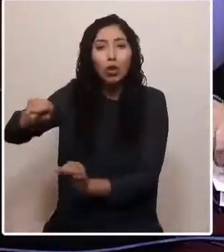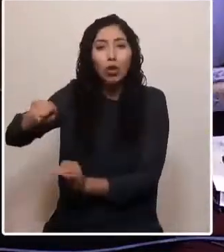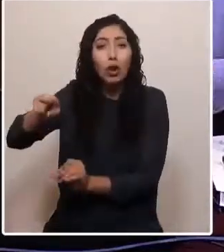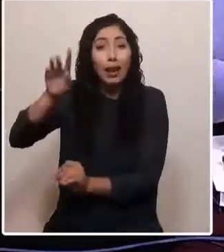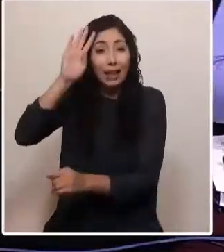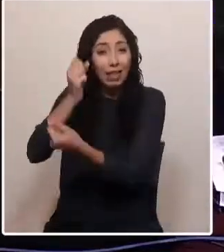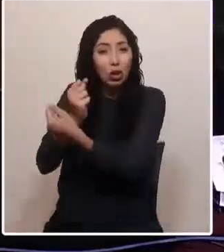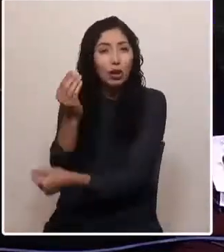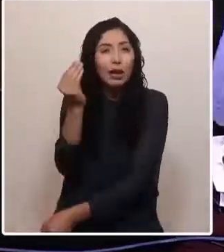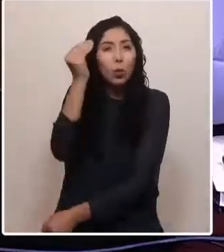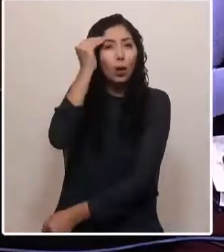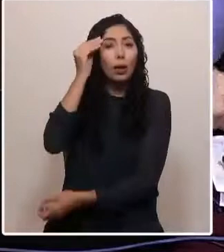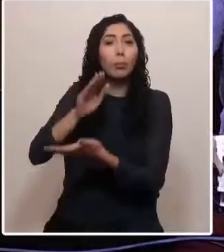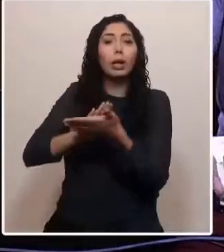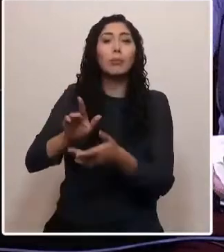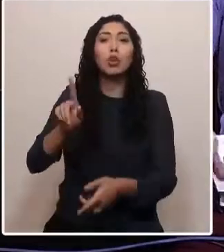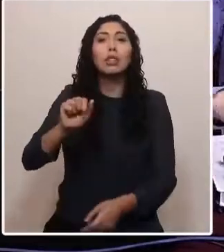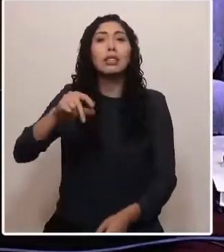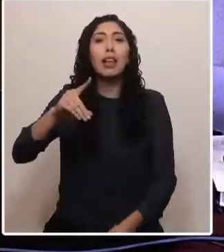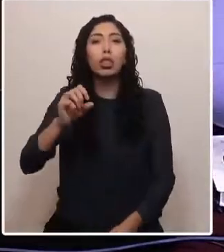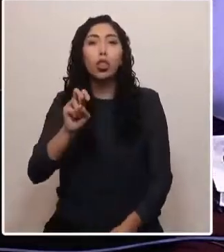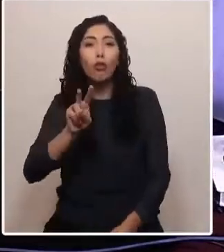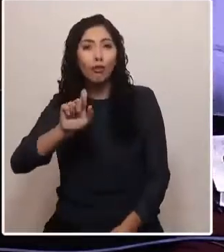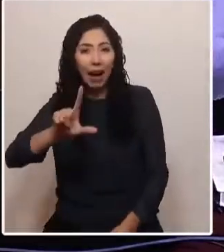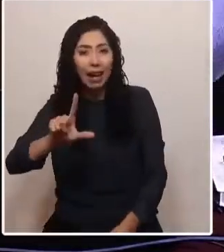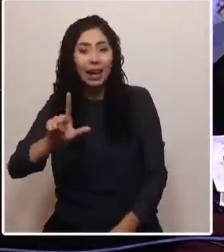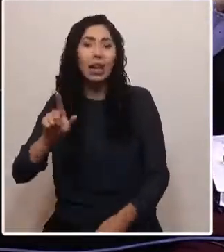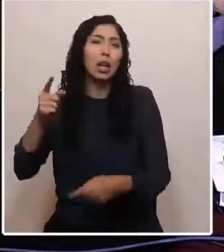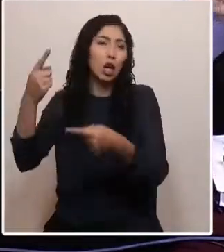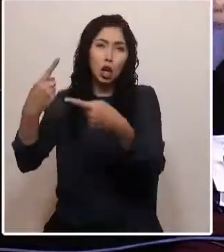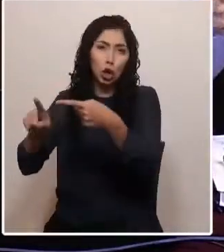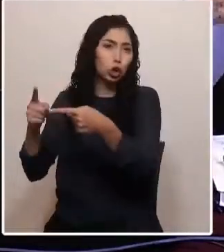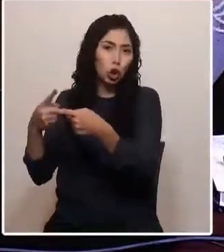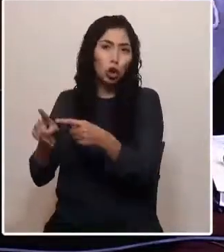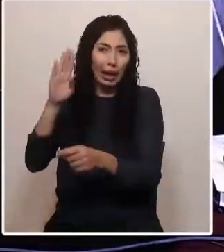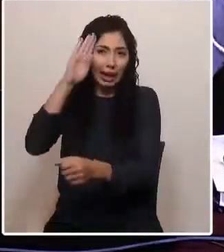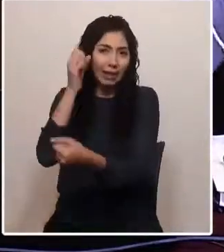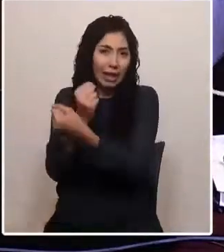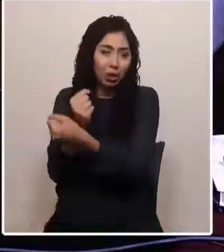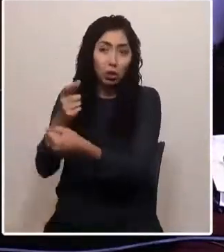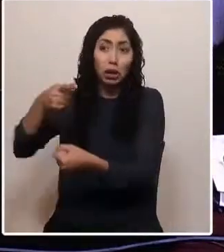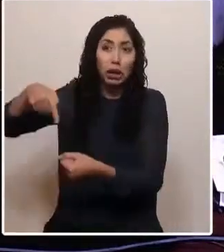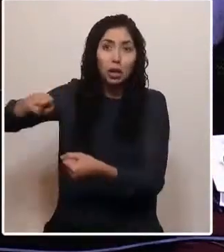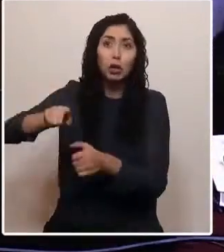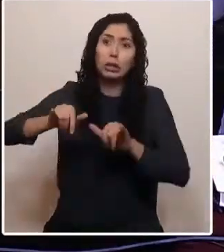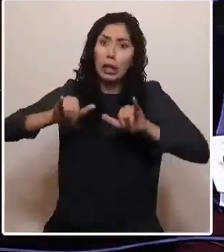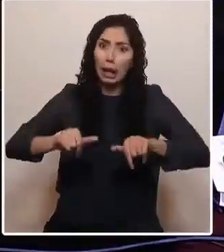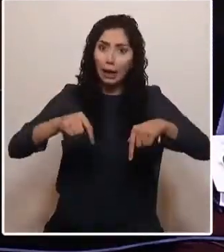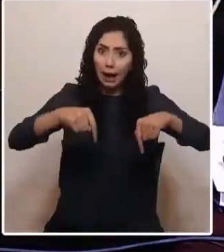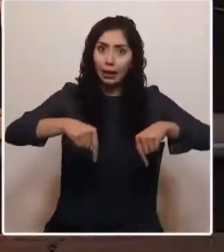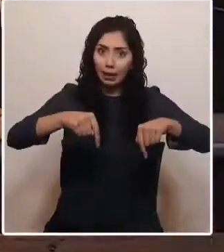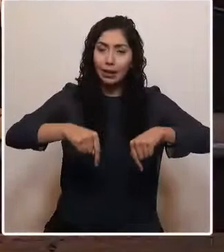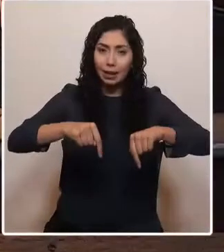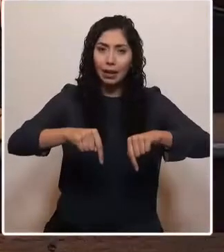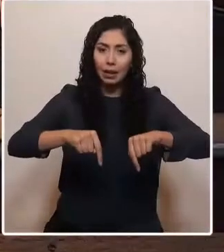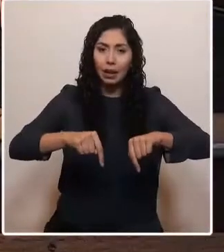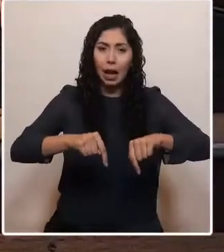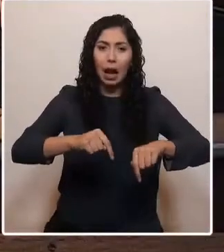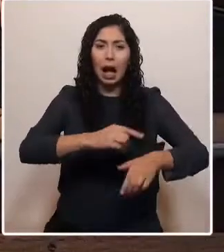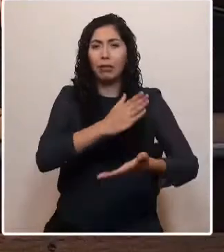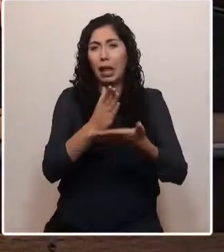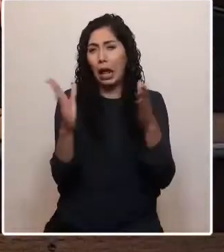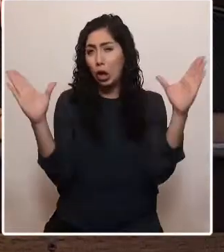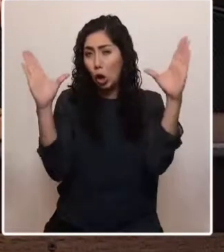como por ejemplo el cabo Sandoval y muchos otros que están aquí y de forma desinteresada se quedan hasta altas horas de la noche. Invito a